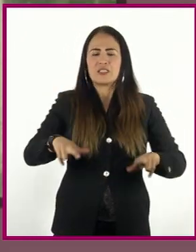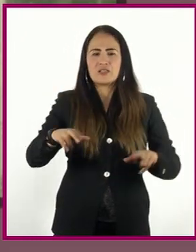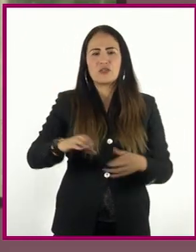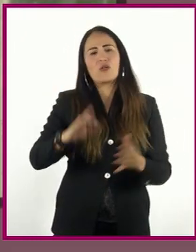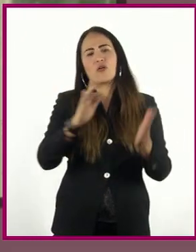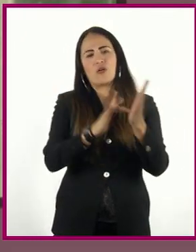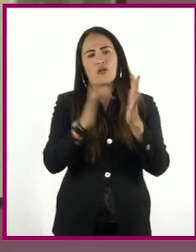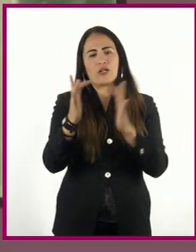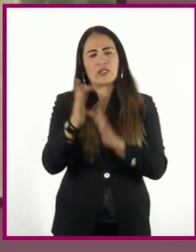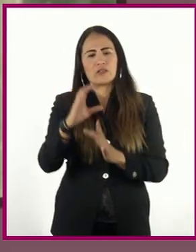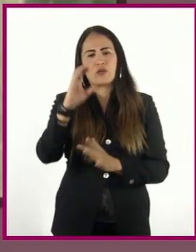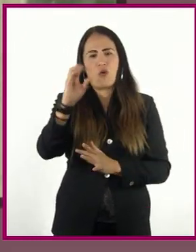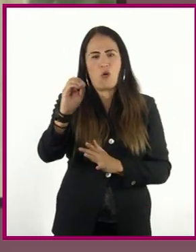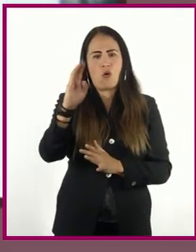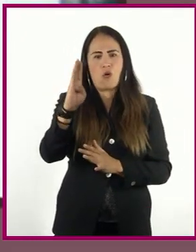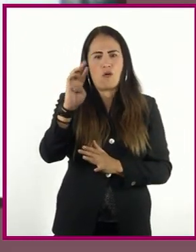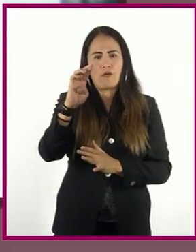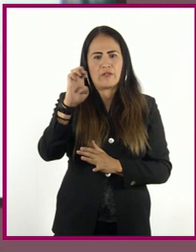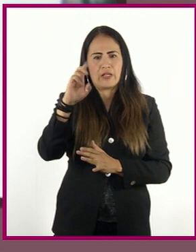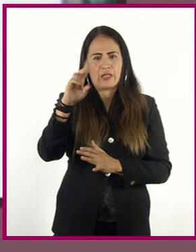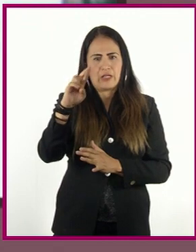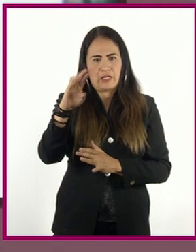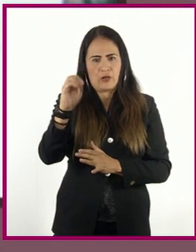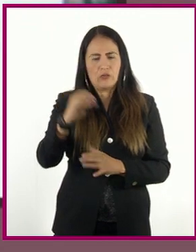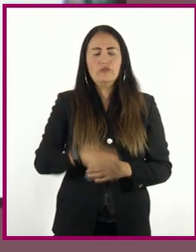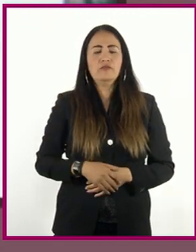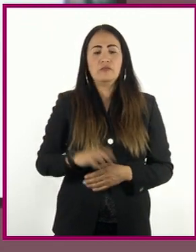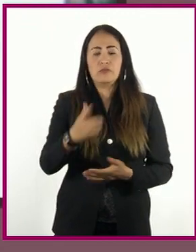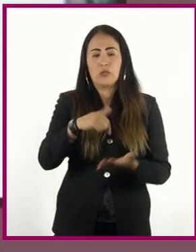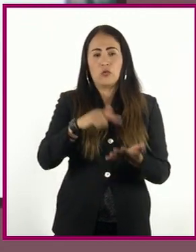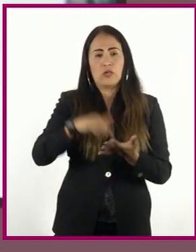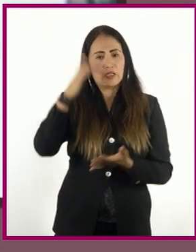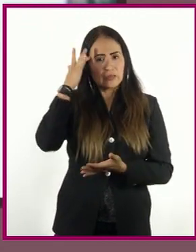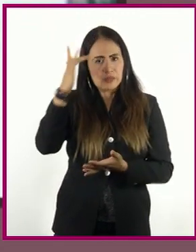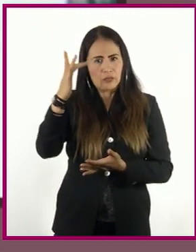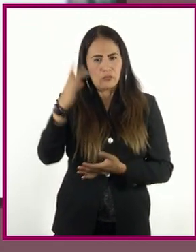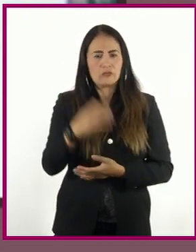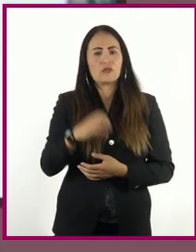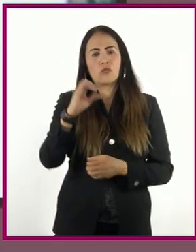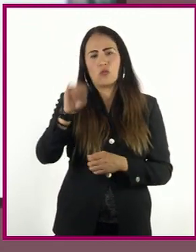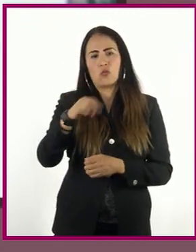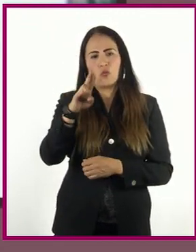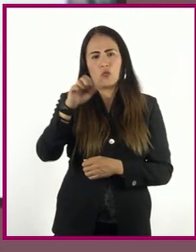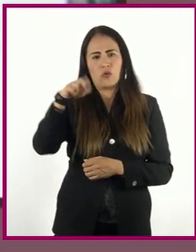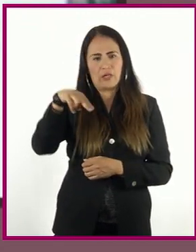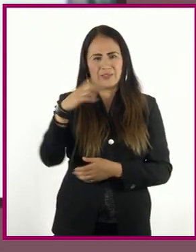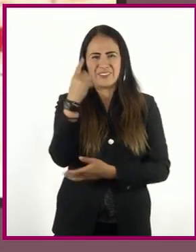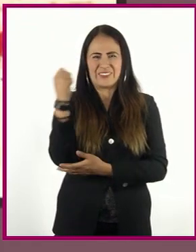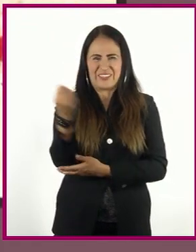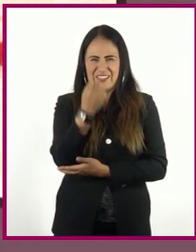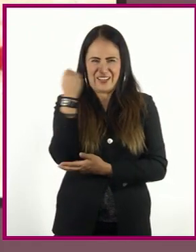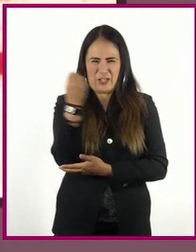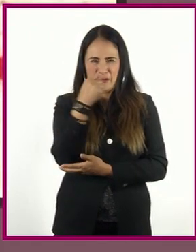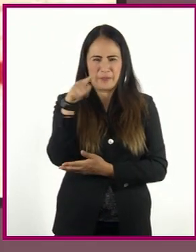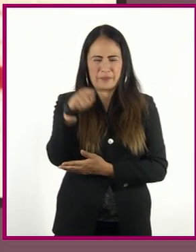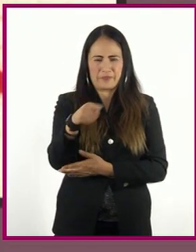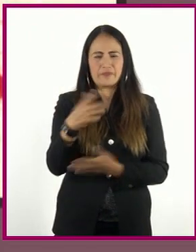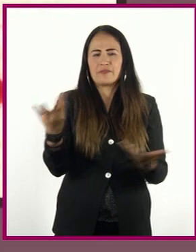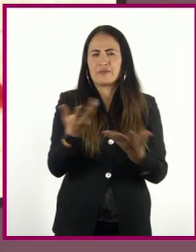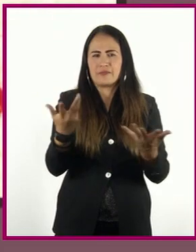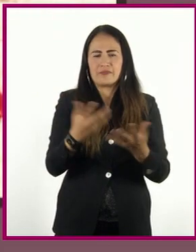Cristo Obrero. En San Juan, en Tláhuac, El elemento que ellos hacen se llaman